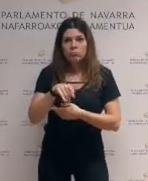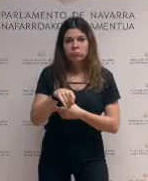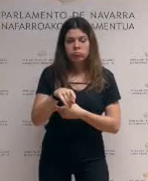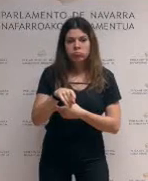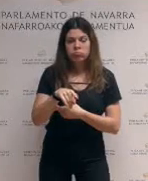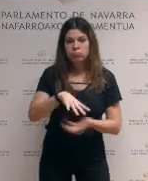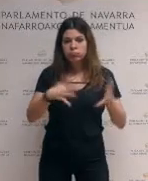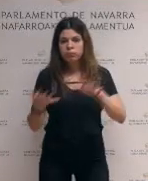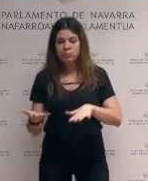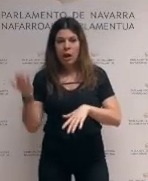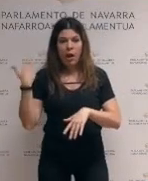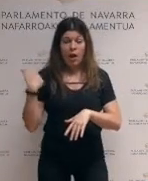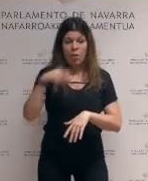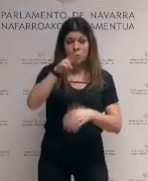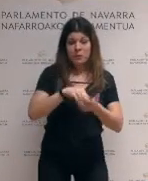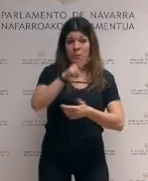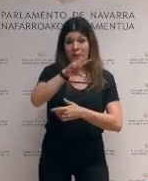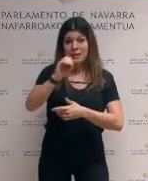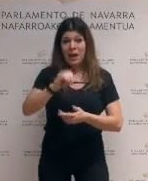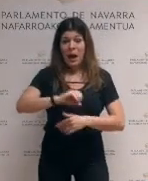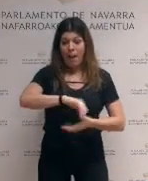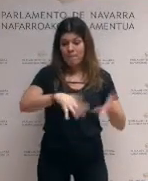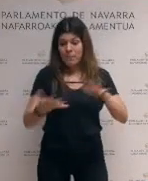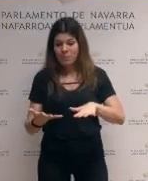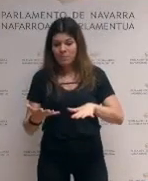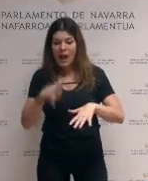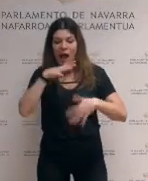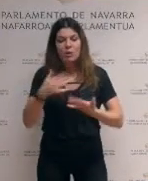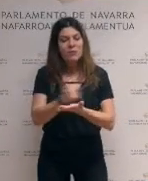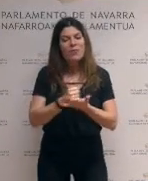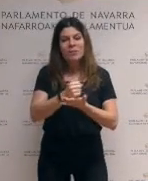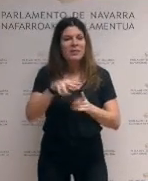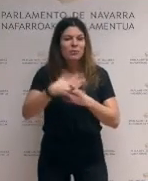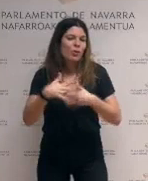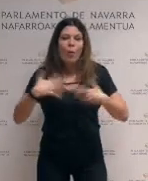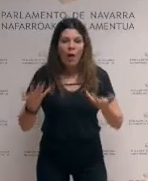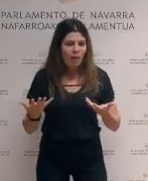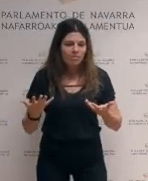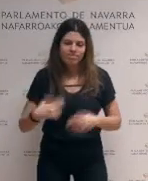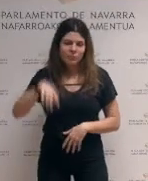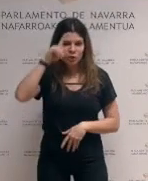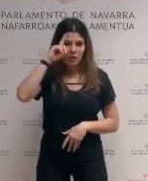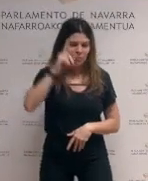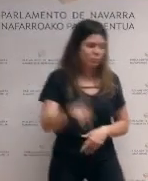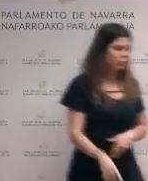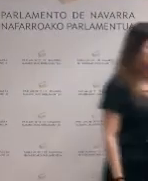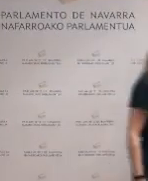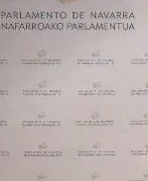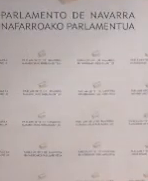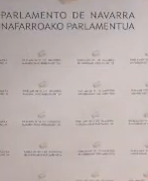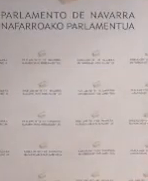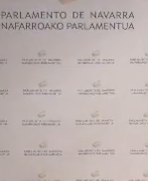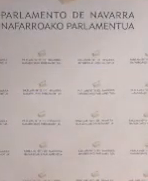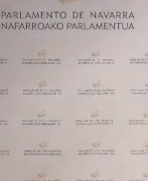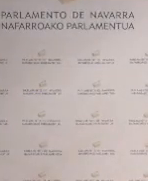cuando se aprobó en el año 2020? ¿Qué estaría pasando con la viabilidad de las farmacias ahora mismo? No lo sabemos. Nosotros creemos en esto, creemos en